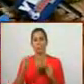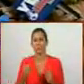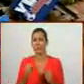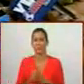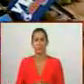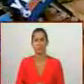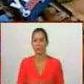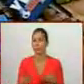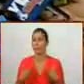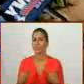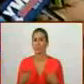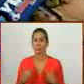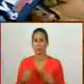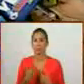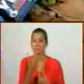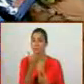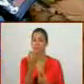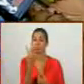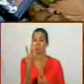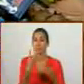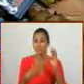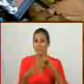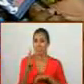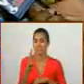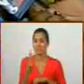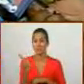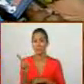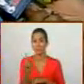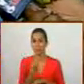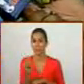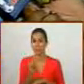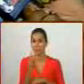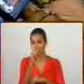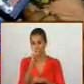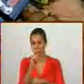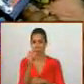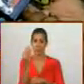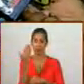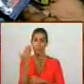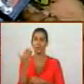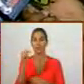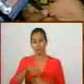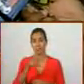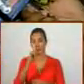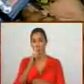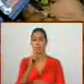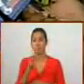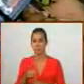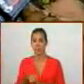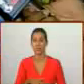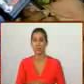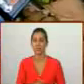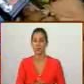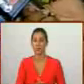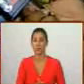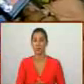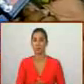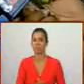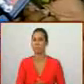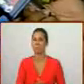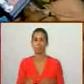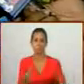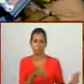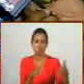duro durante casi ya 13 meses del año pasado y de este año, lo cual ha deteriorado